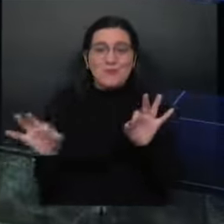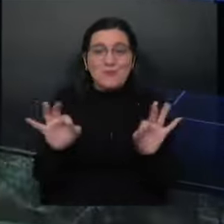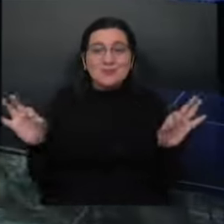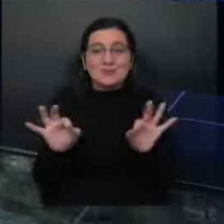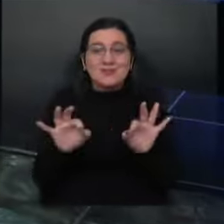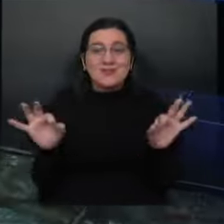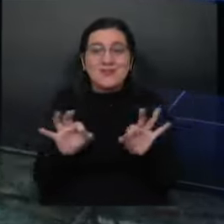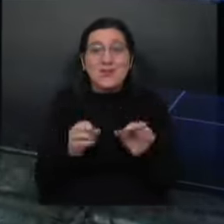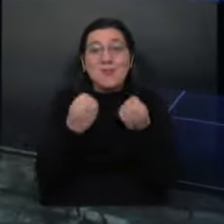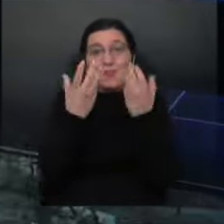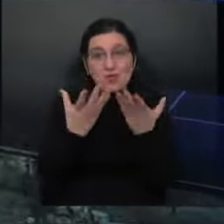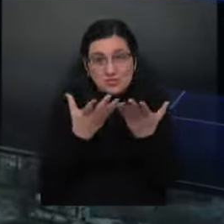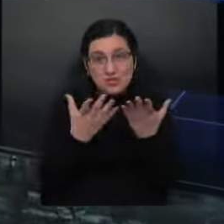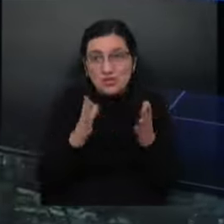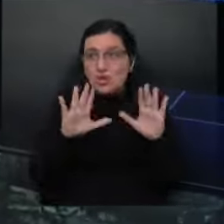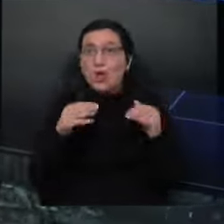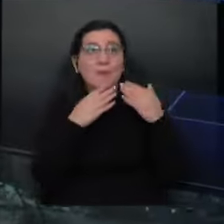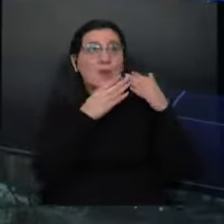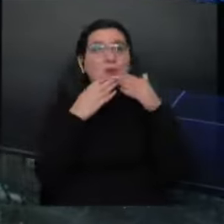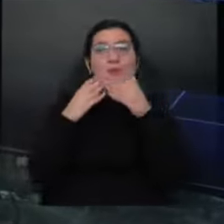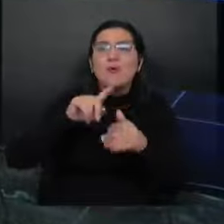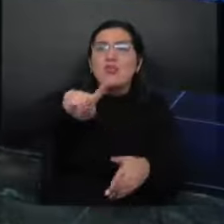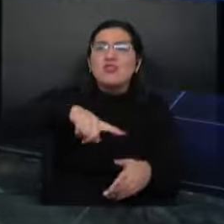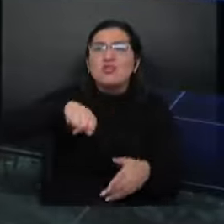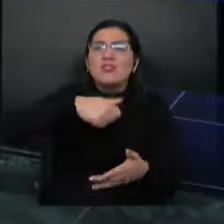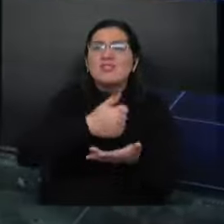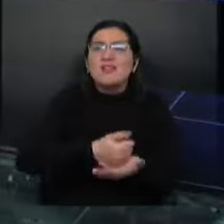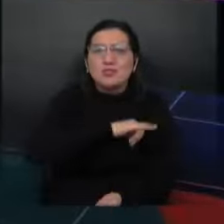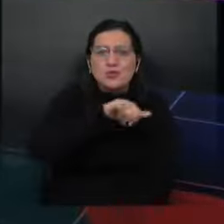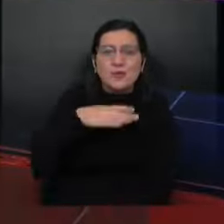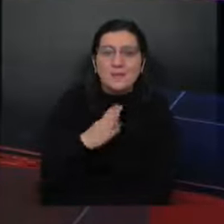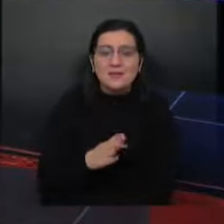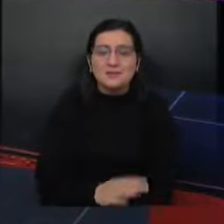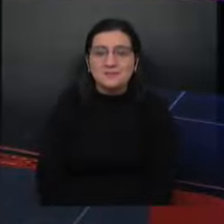señores y por eso todos nos preguntamos dónde Andá